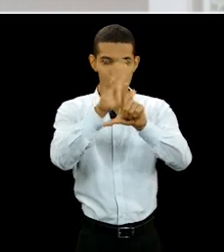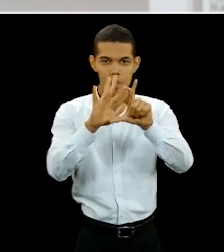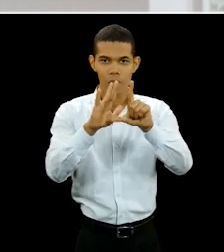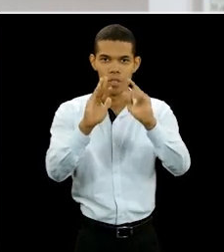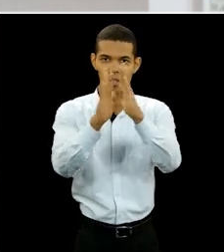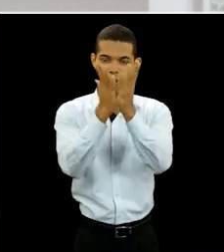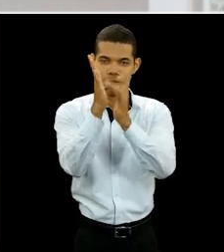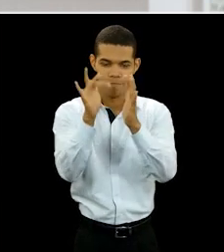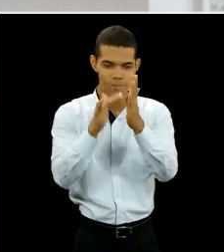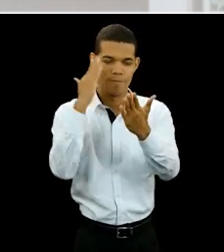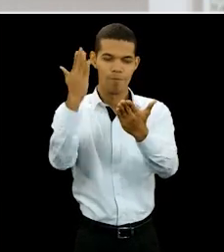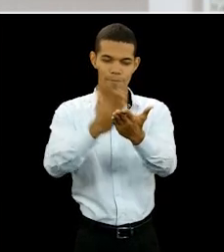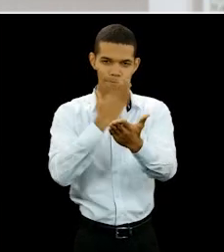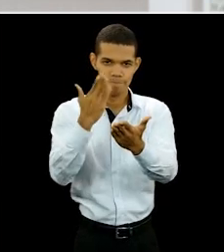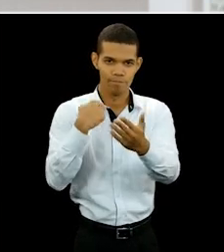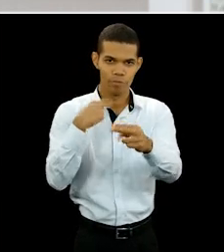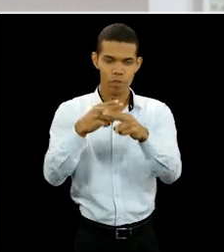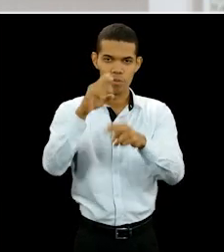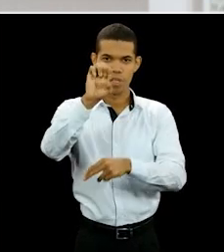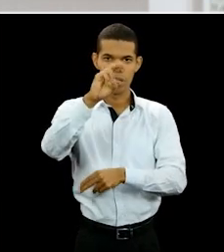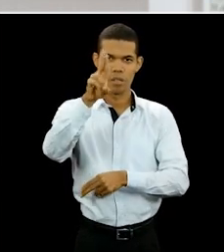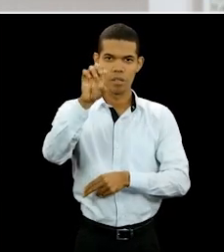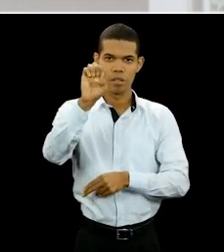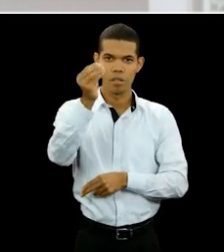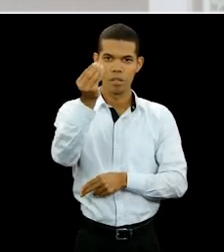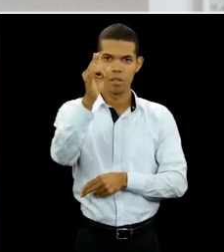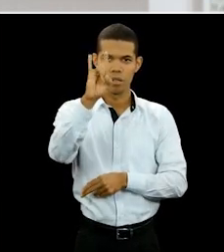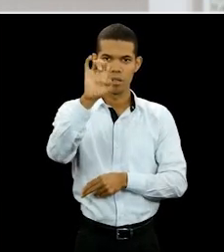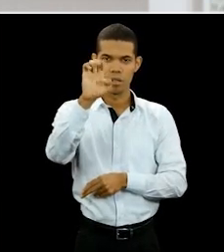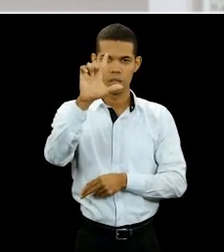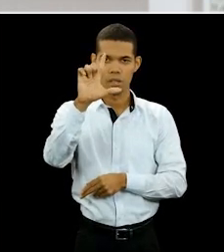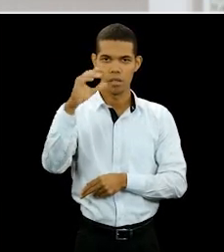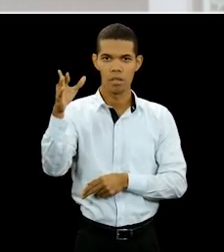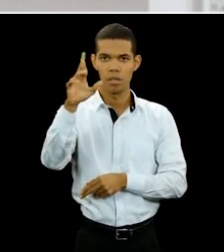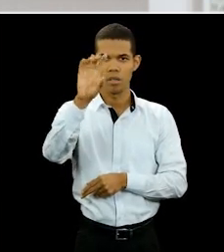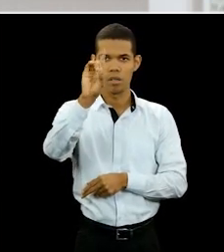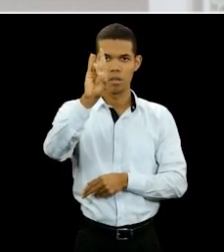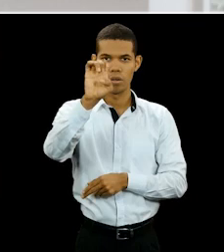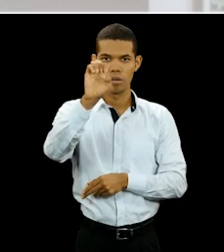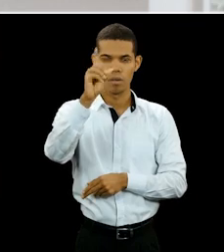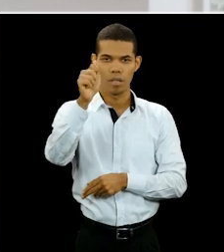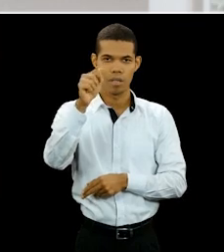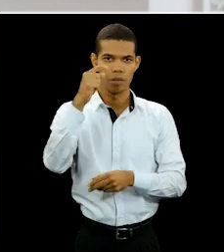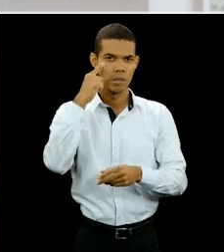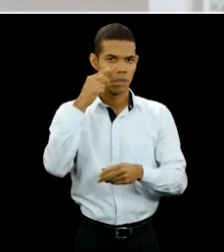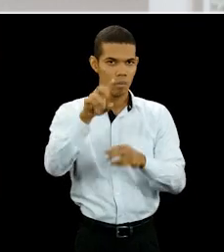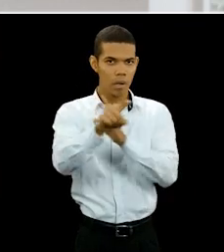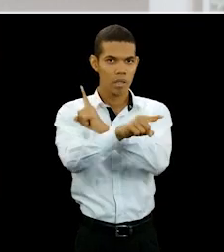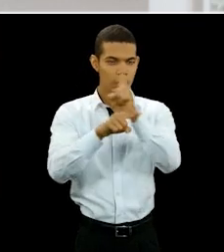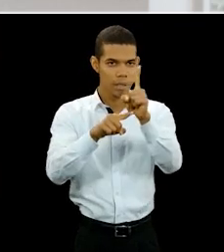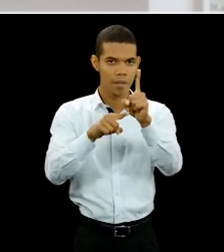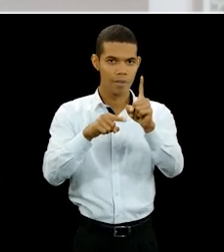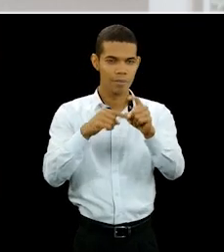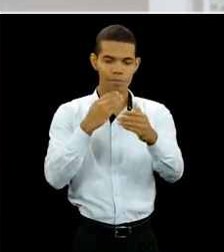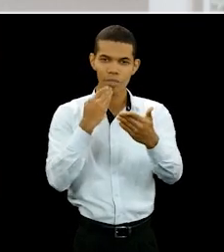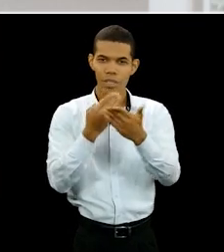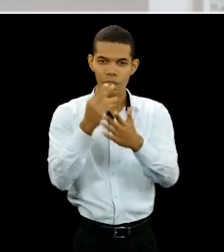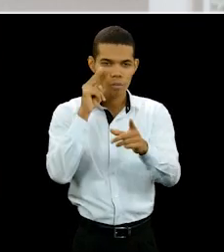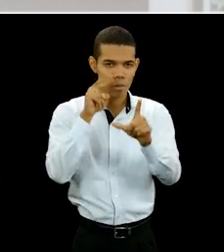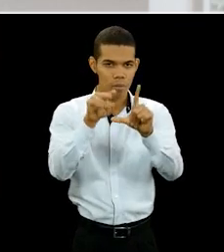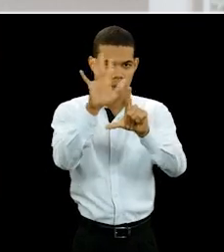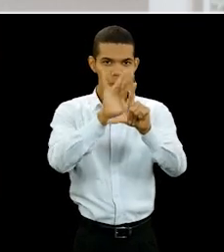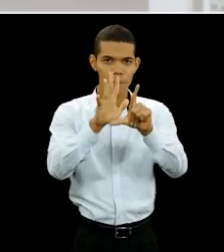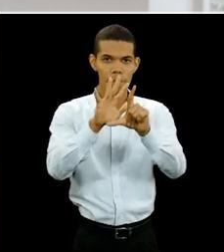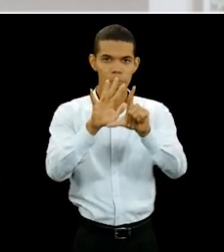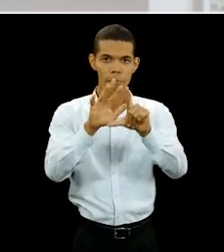el programa escudriñando las escrituras Mi nombre es Ezequiel Rueda y cada semana tenerles es grato para nosotros tenemos un invitado